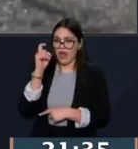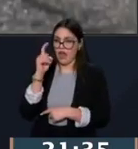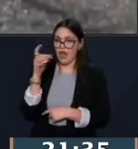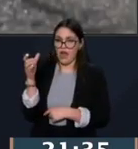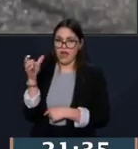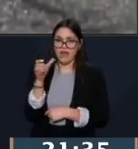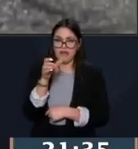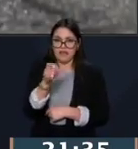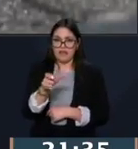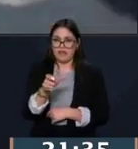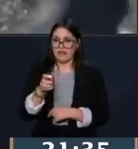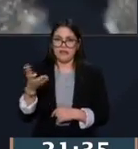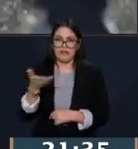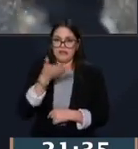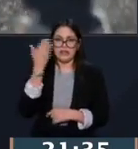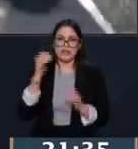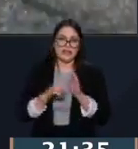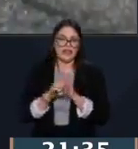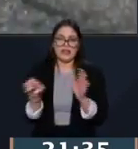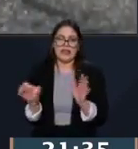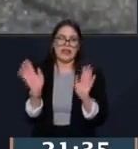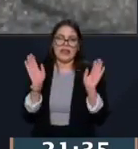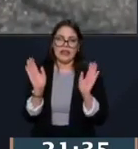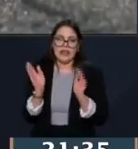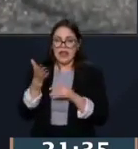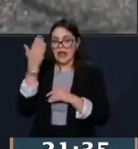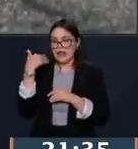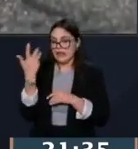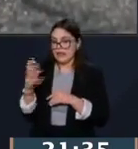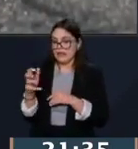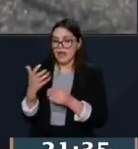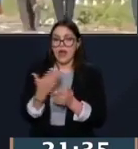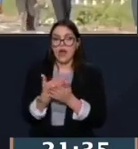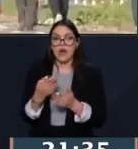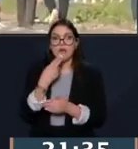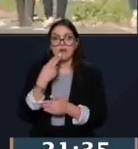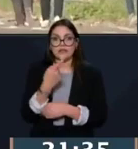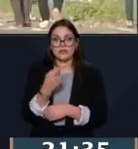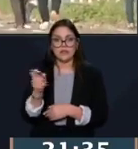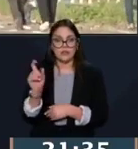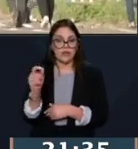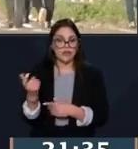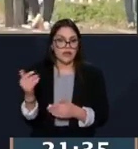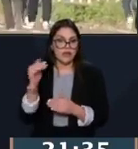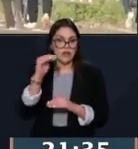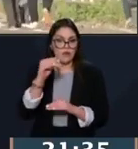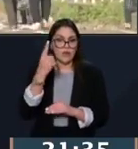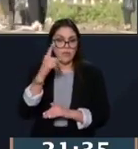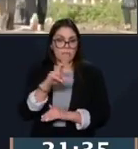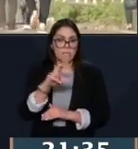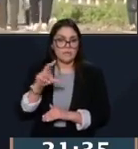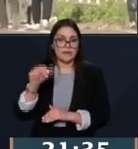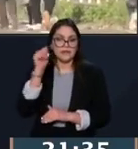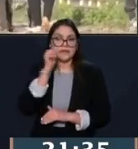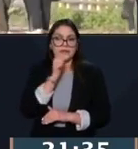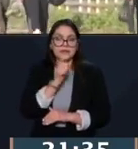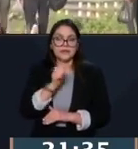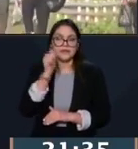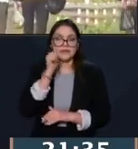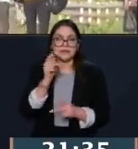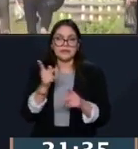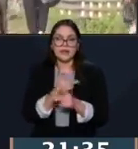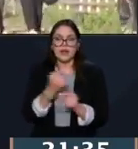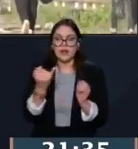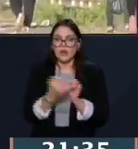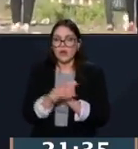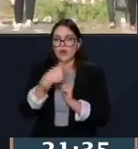cuesta, no sé, si no te costaba 10 pesos, te cuesta 120, ¿no? Y eso lo vemos repetido para cualquiera.